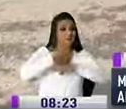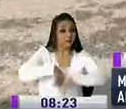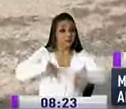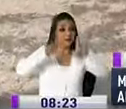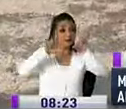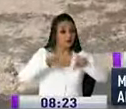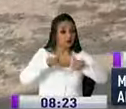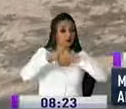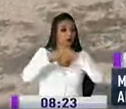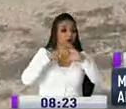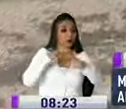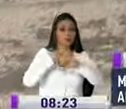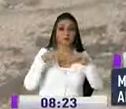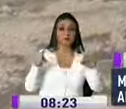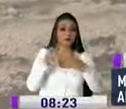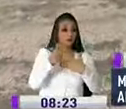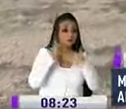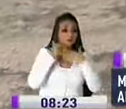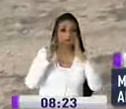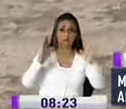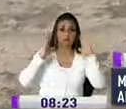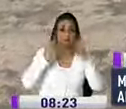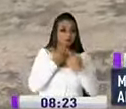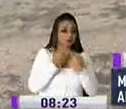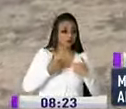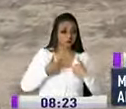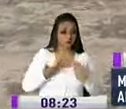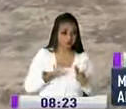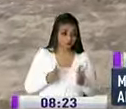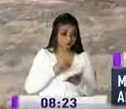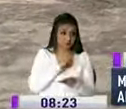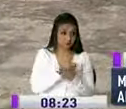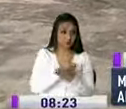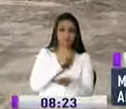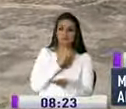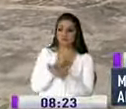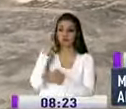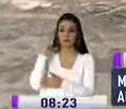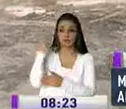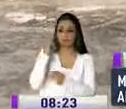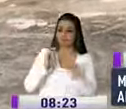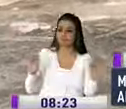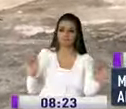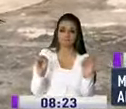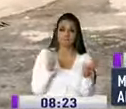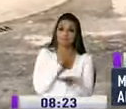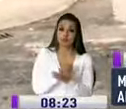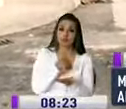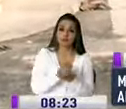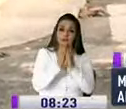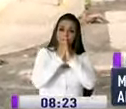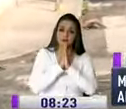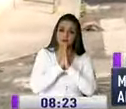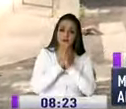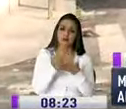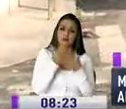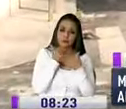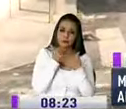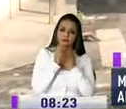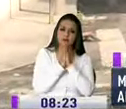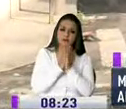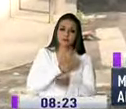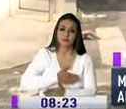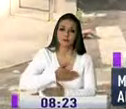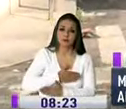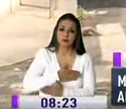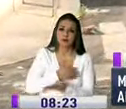pero lamentablemente no han tenido una respuesta positiva. No, para nada. Entonces queremos ayudar, que nos ayuden, por favor, para